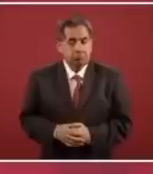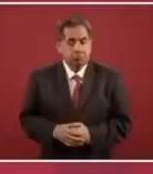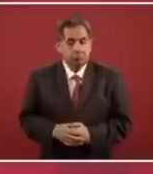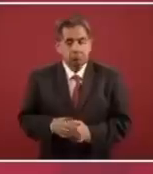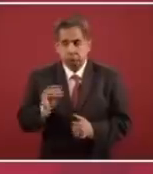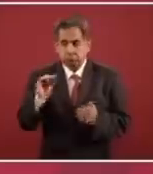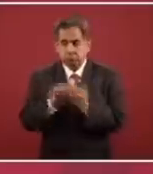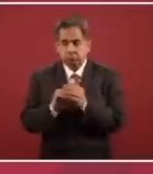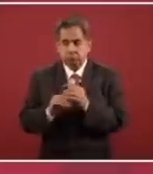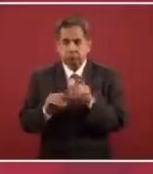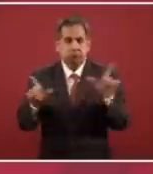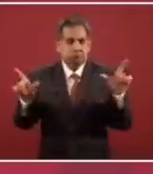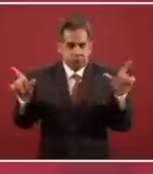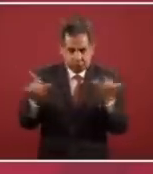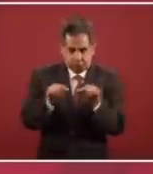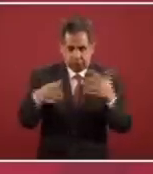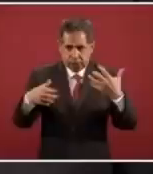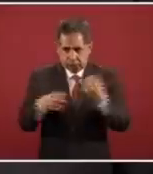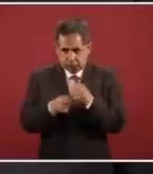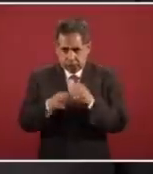Y quedaron los dos párrafos